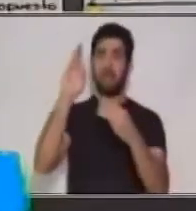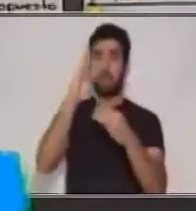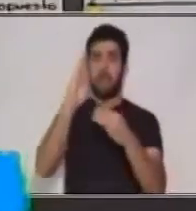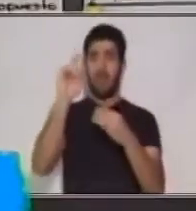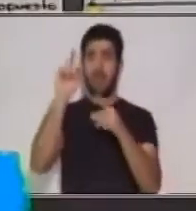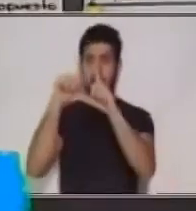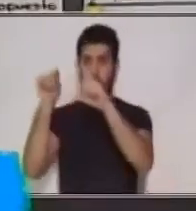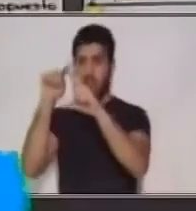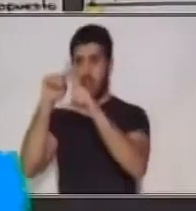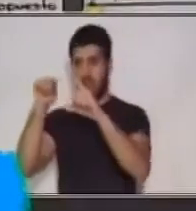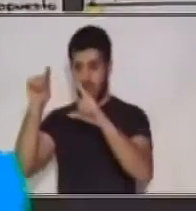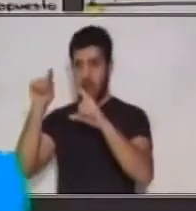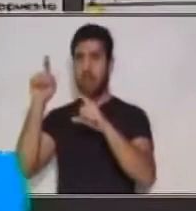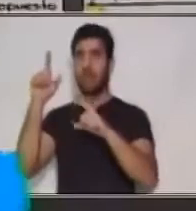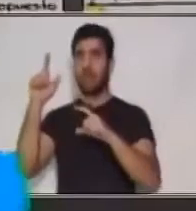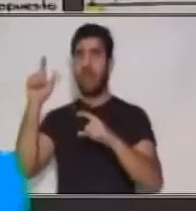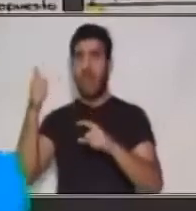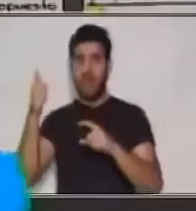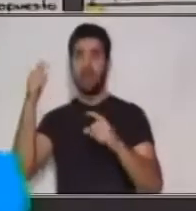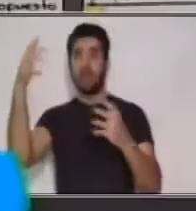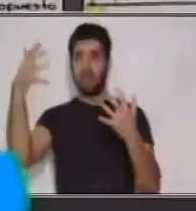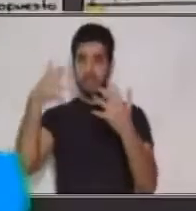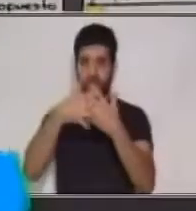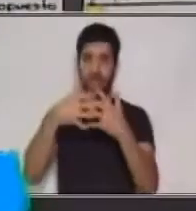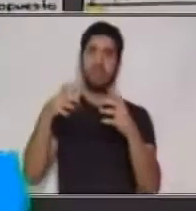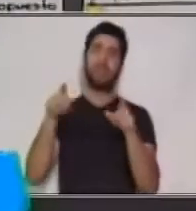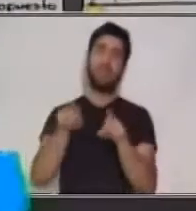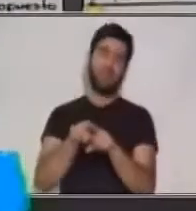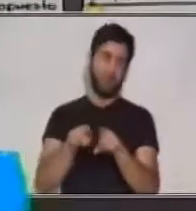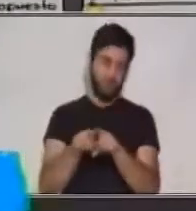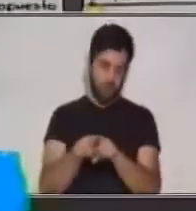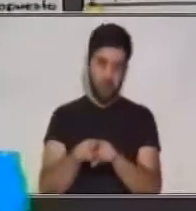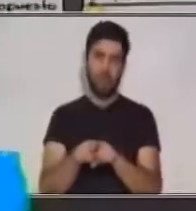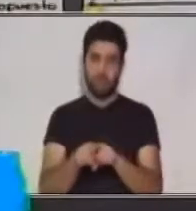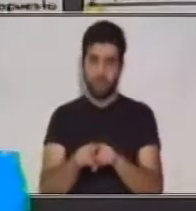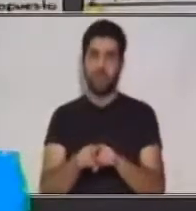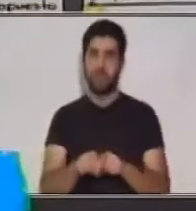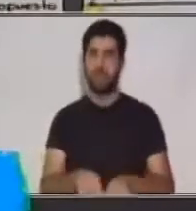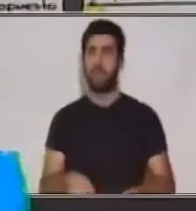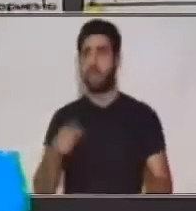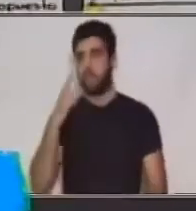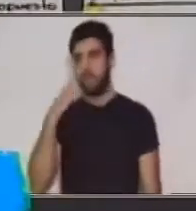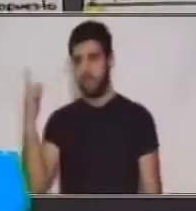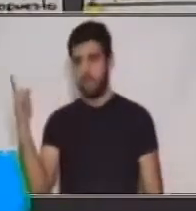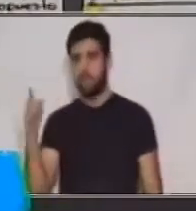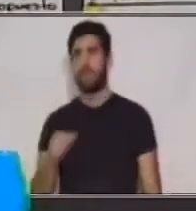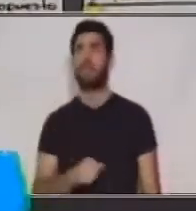ser seguidos. Por eso es el título, lado, ángulo, lado.